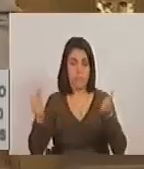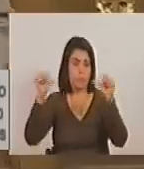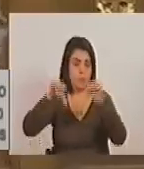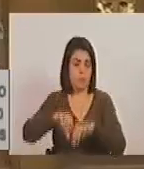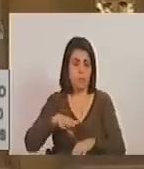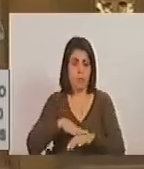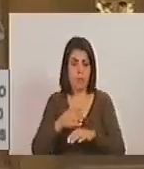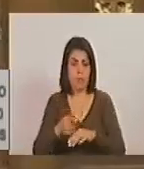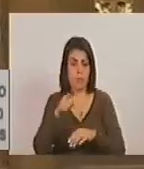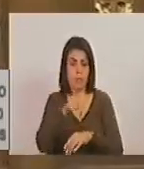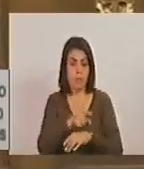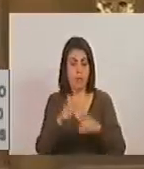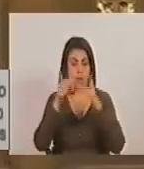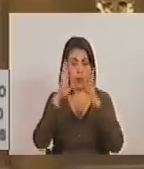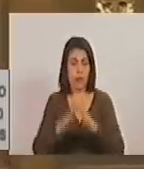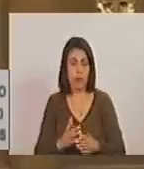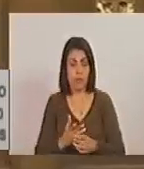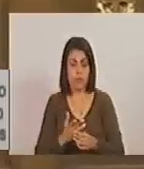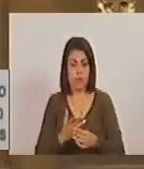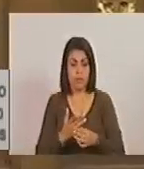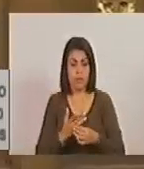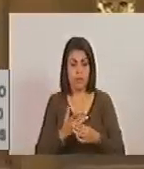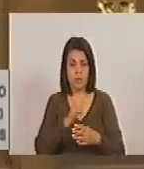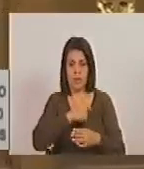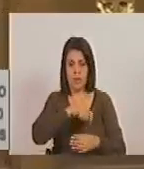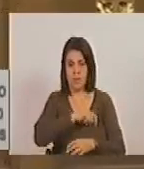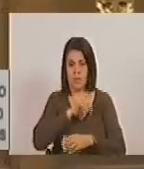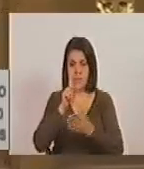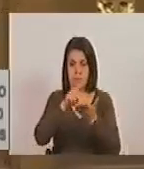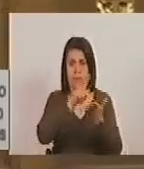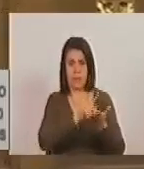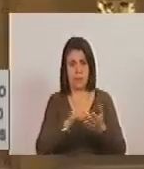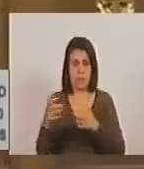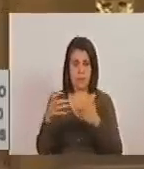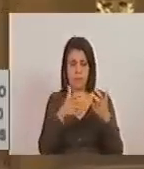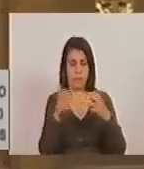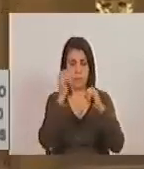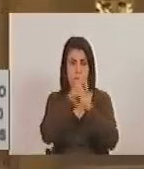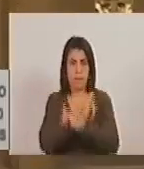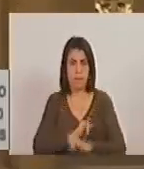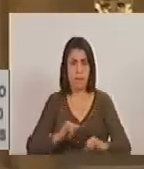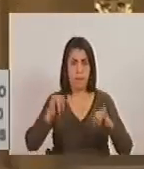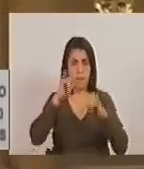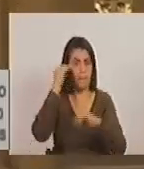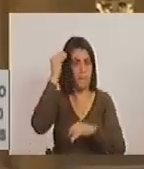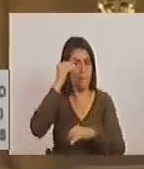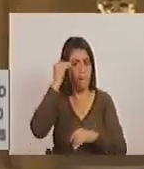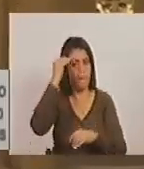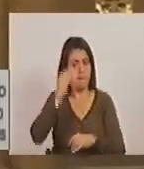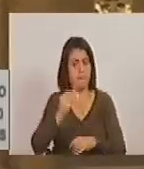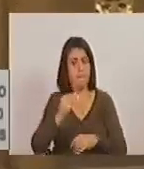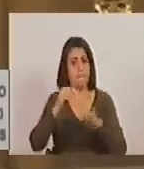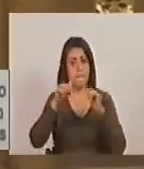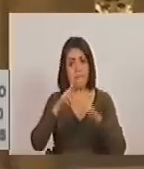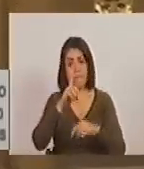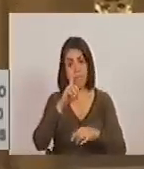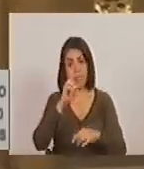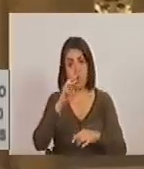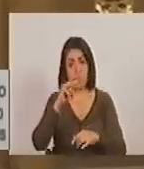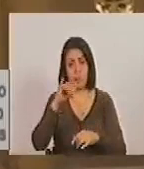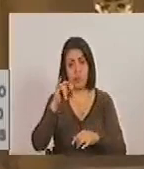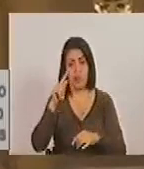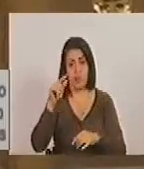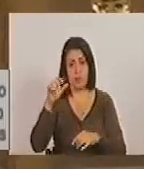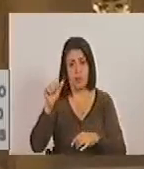degradantes por parte de las autoridades españolas por su participación en las batallas independentistas. Considerando que Domitila Flores fue una